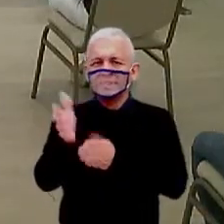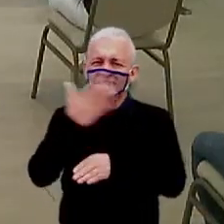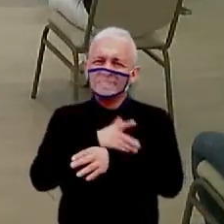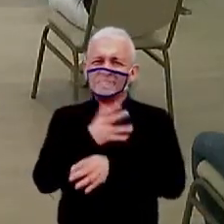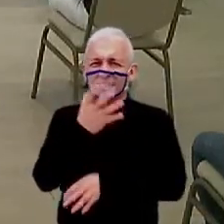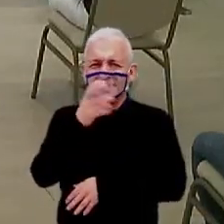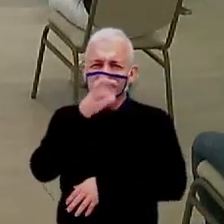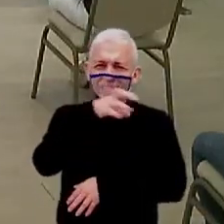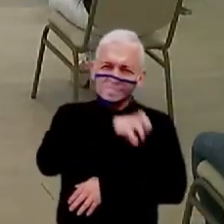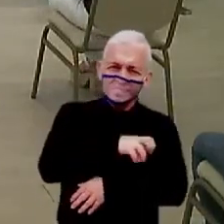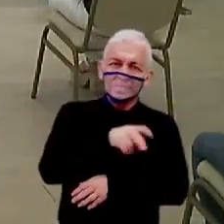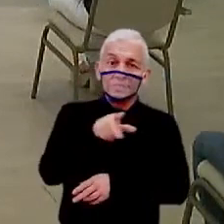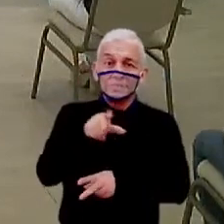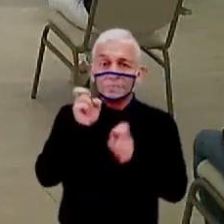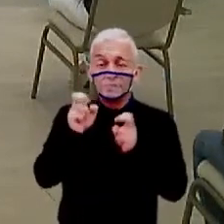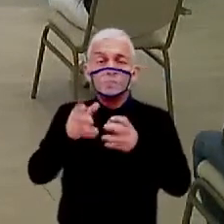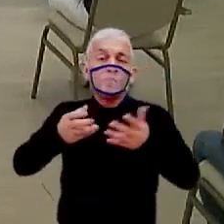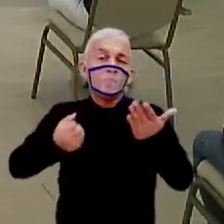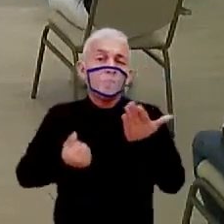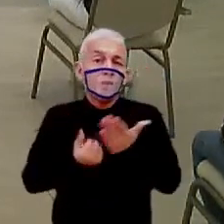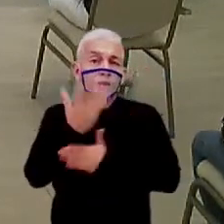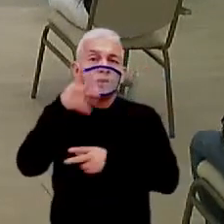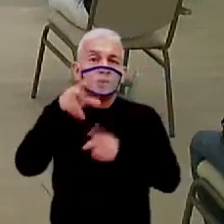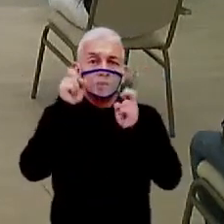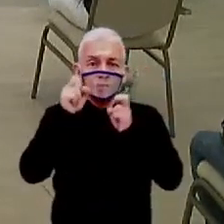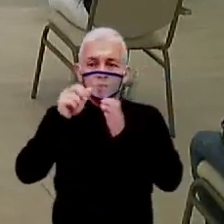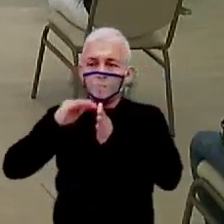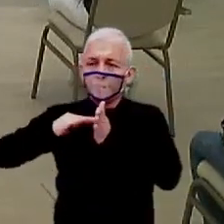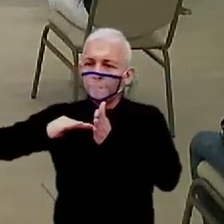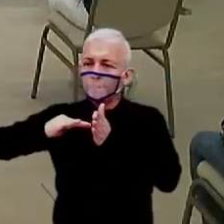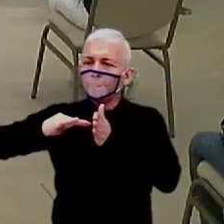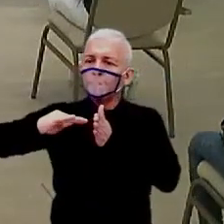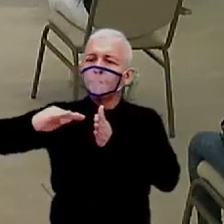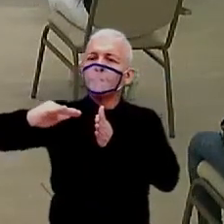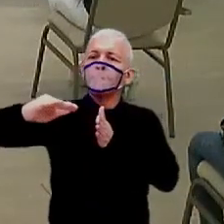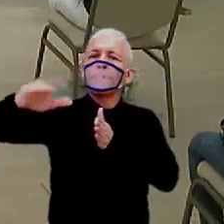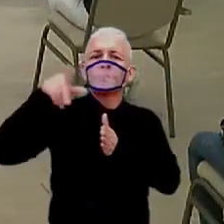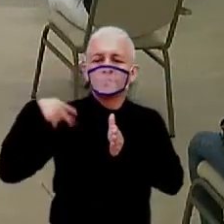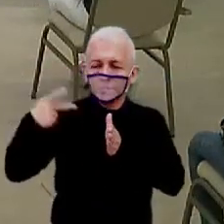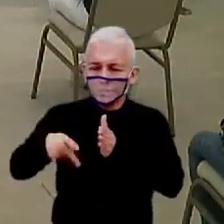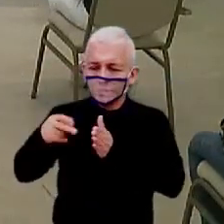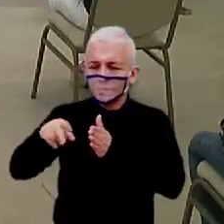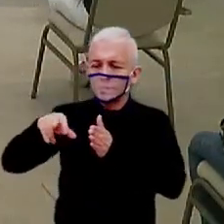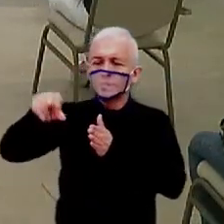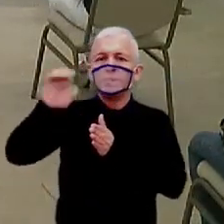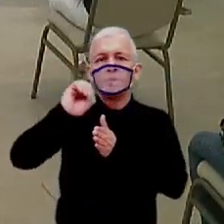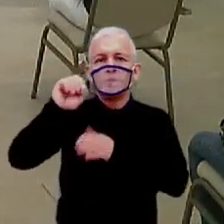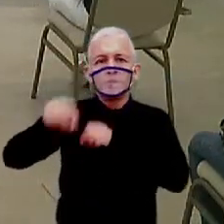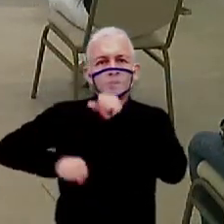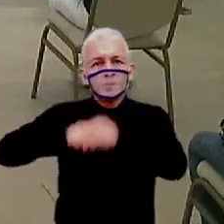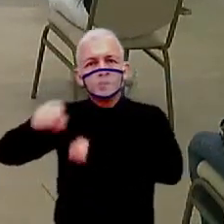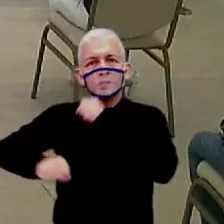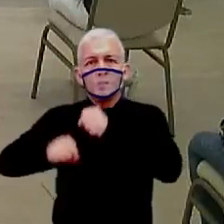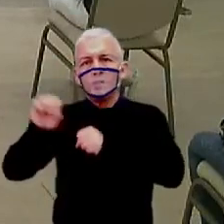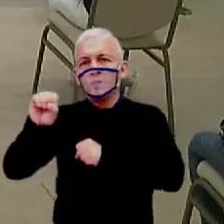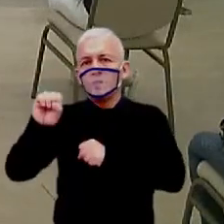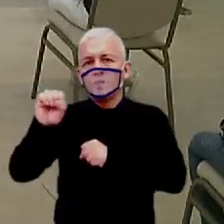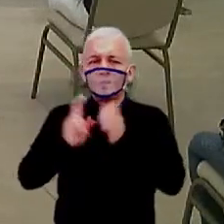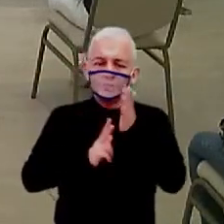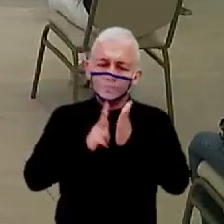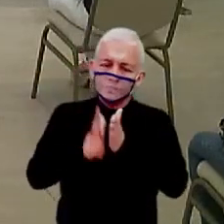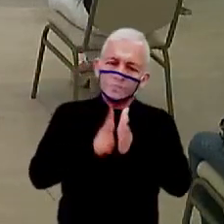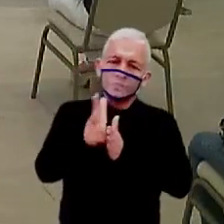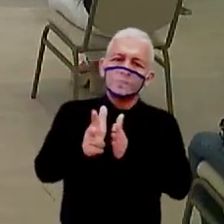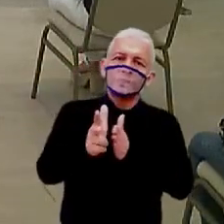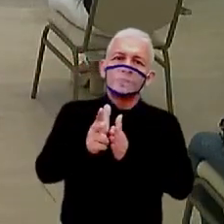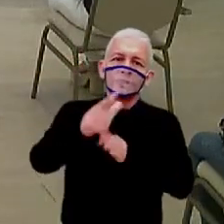rudimentario, va a ser ahora un gran malecón, por decirlo, donde podremos caminar o ir en bicicleta o utilizar el tren turístico que nos llevará a